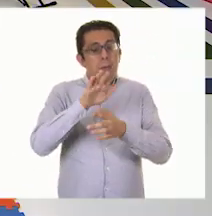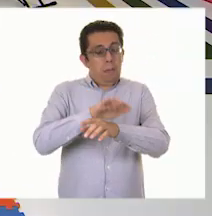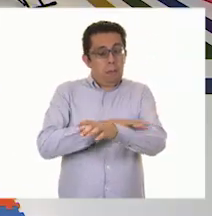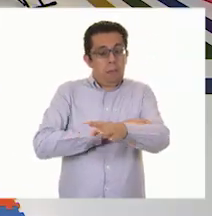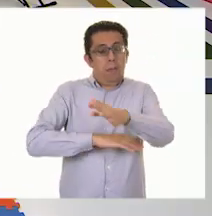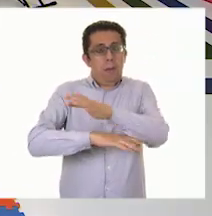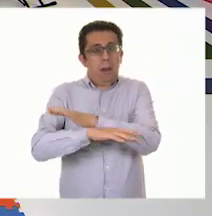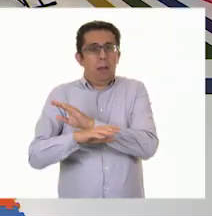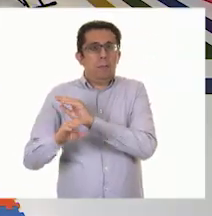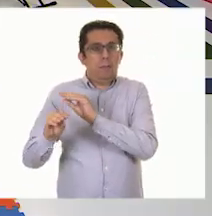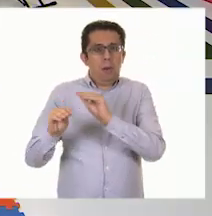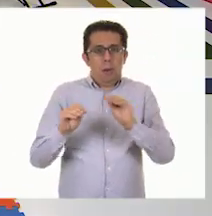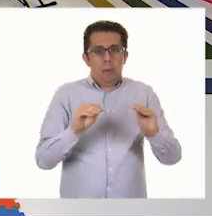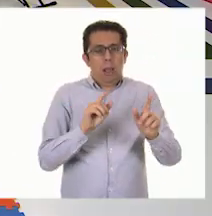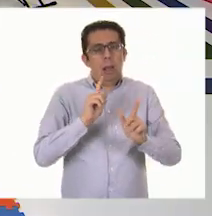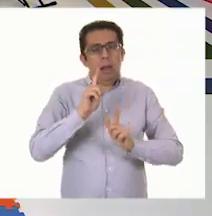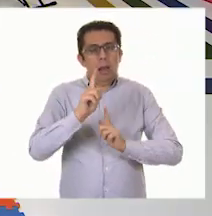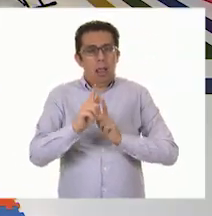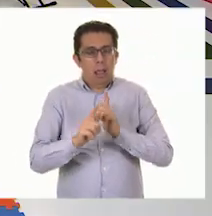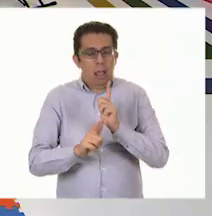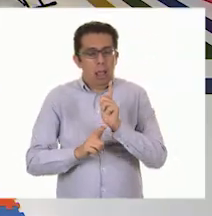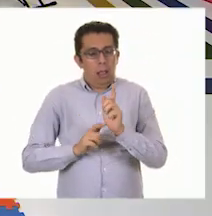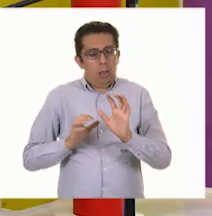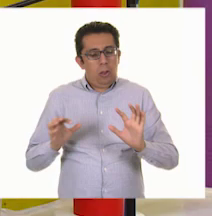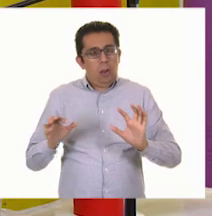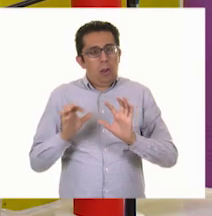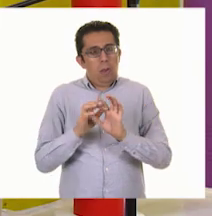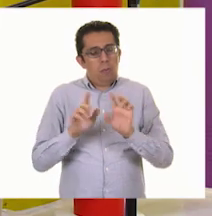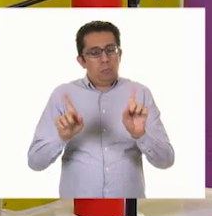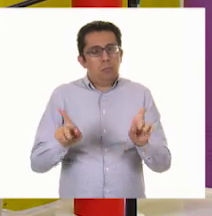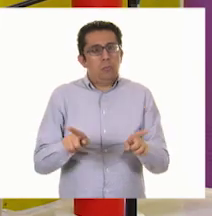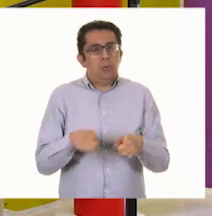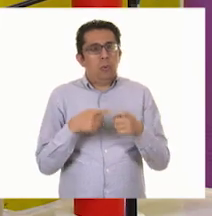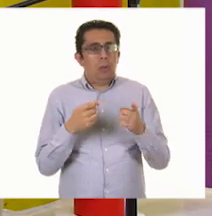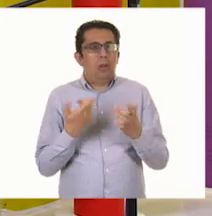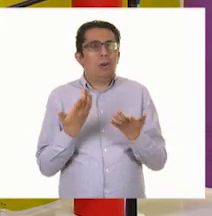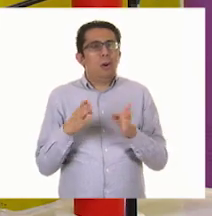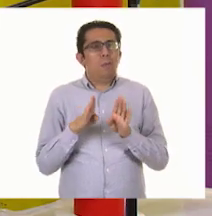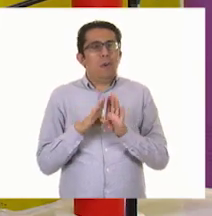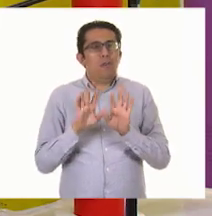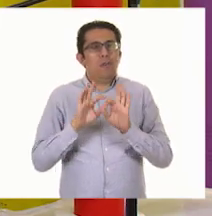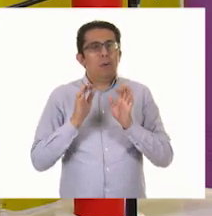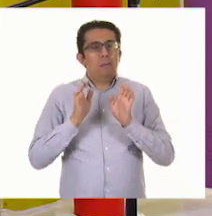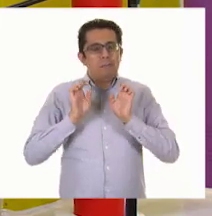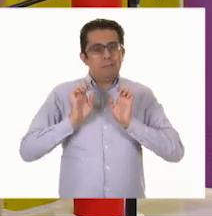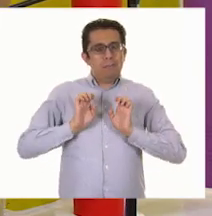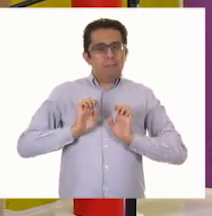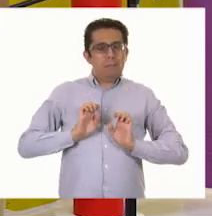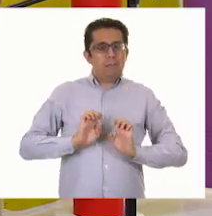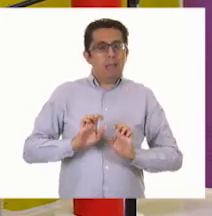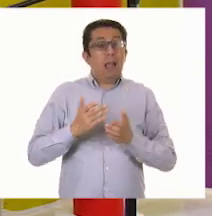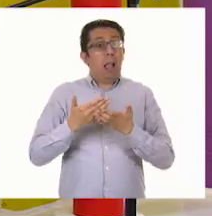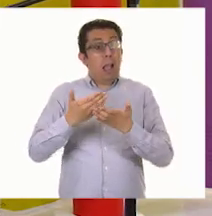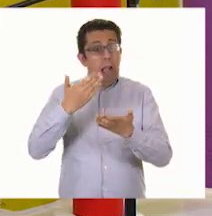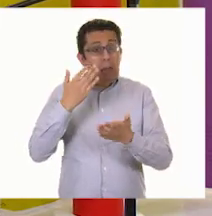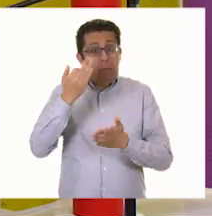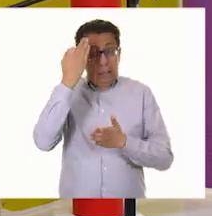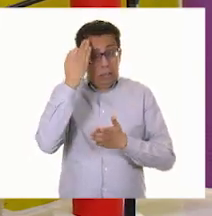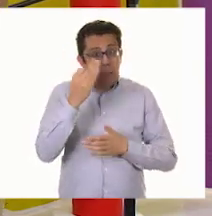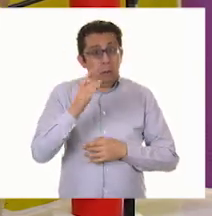también, ¿de acuerdo? Moviéndonos con mucha elegancia, claro, porque en el barroco